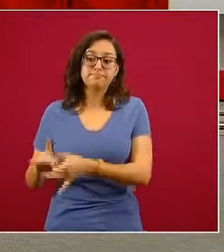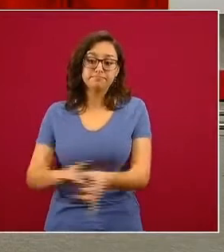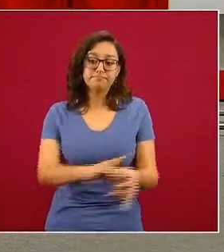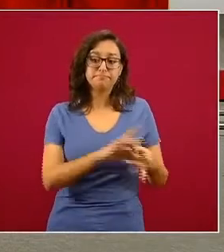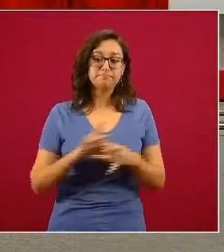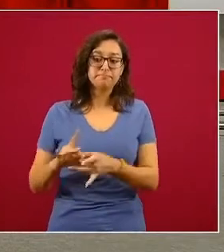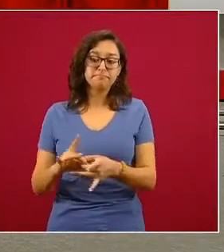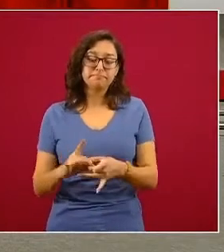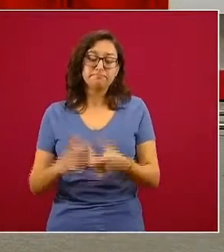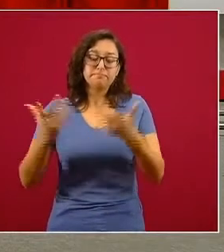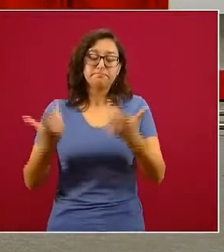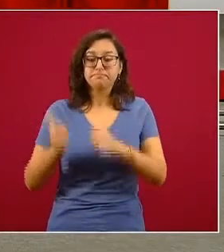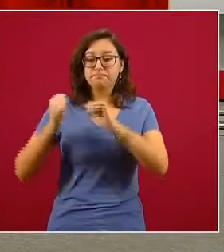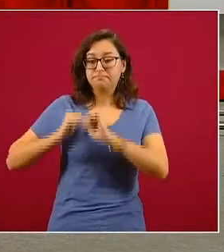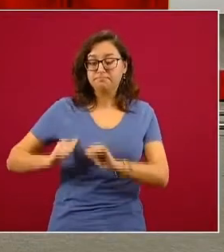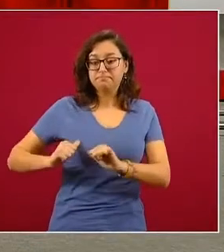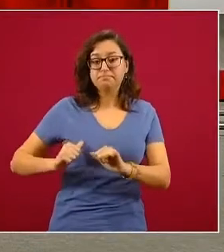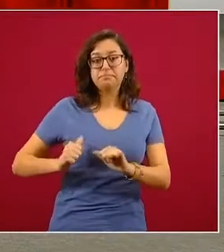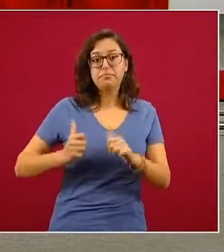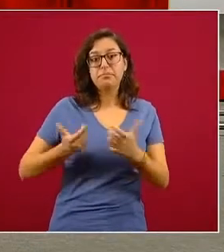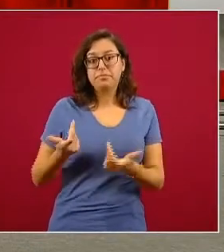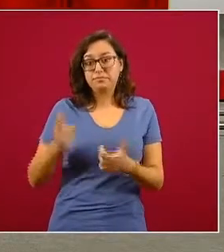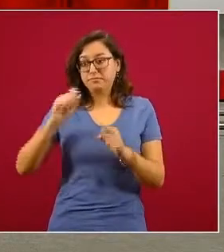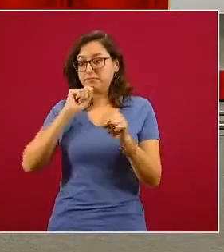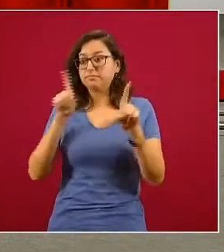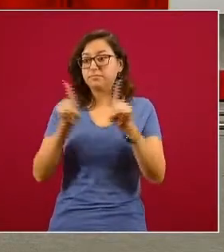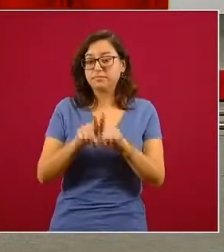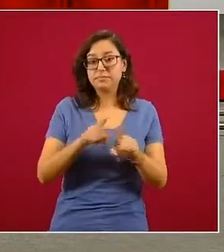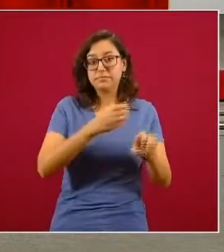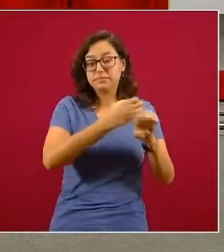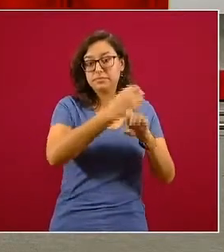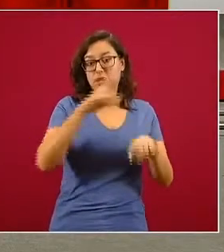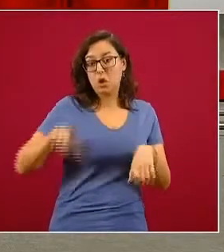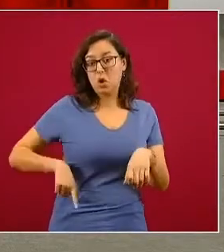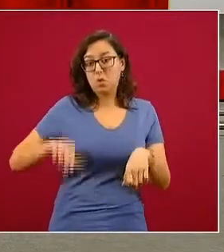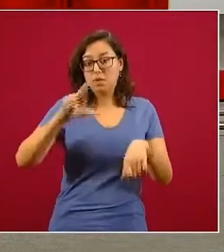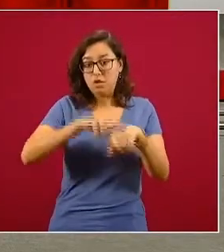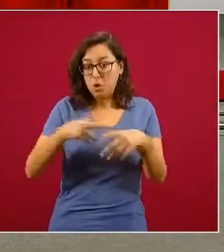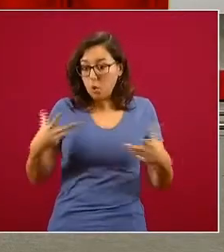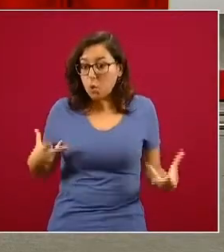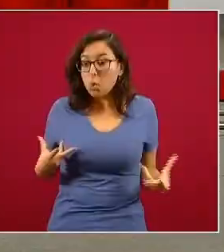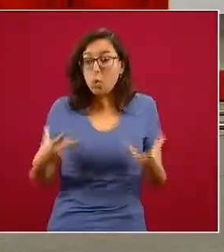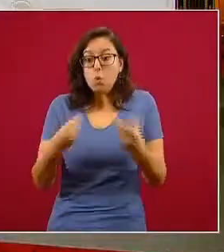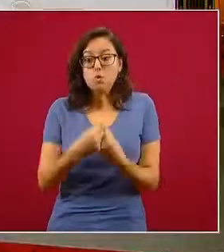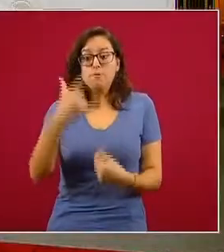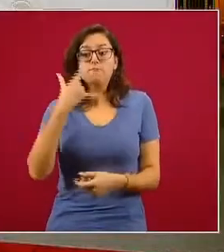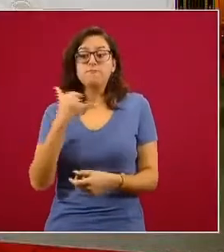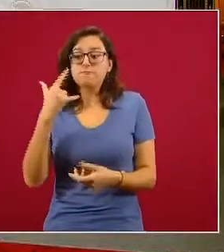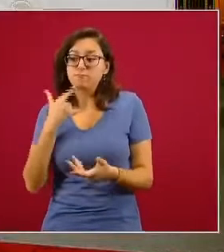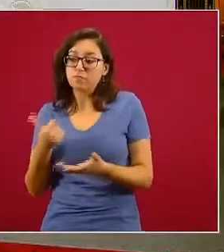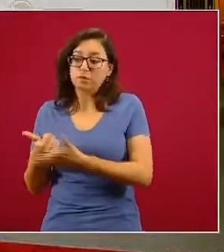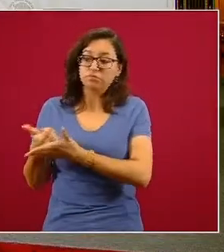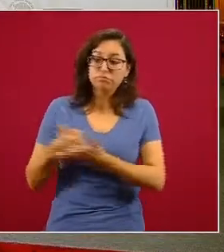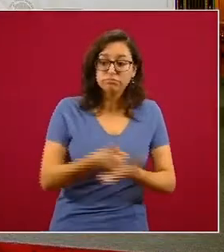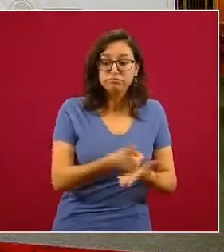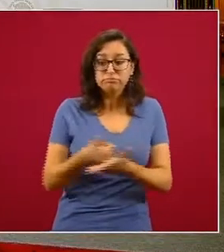como autoridades o como parte del Poder Ejecutivo de los estados a sumar esfuerzos para ayudarnos unos con